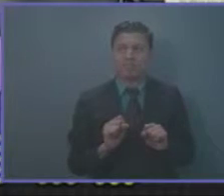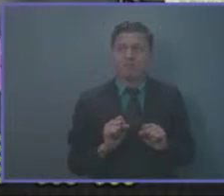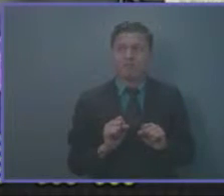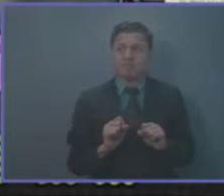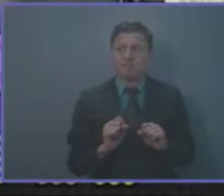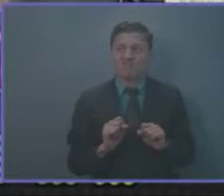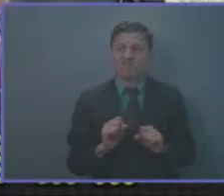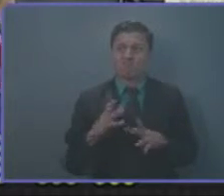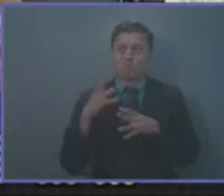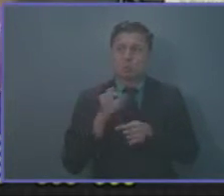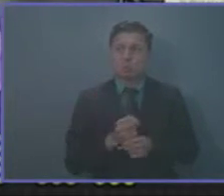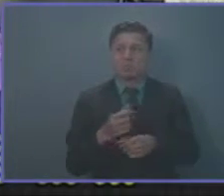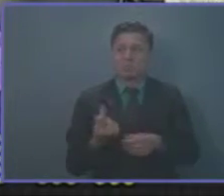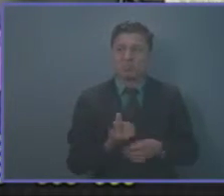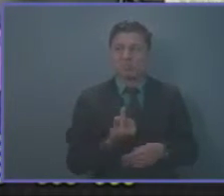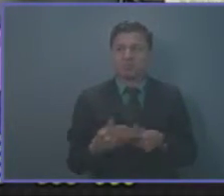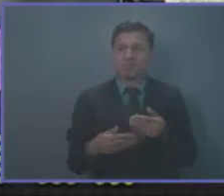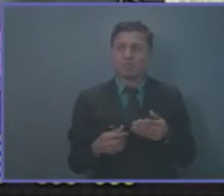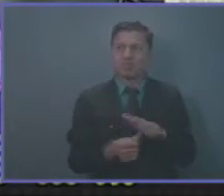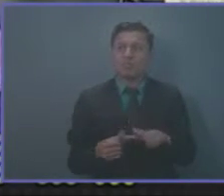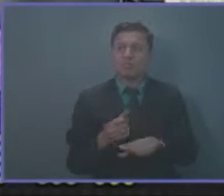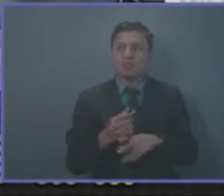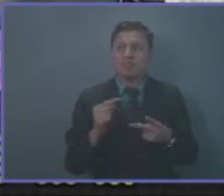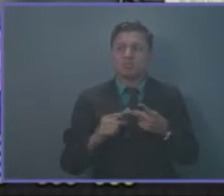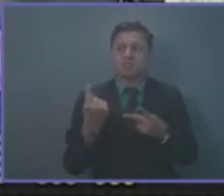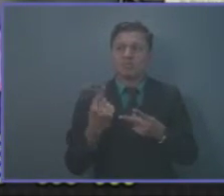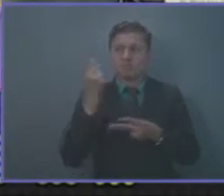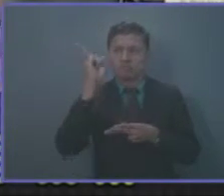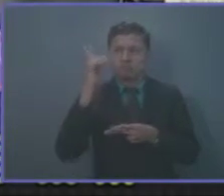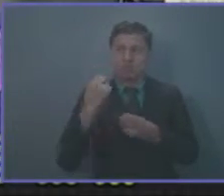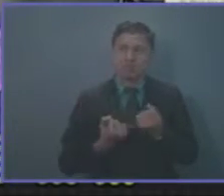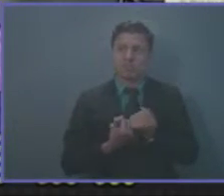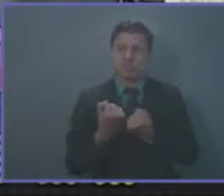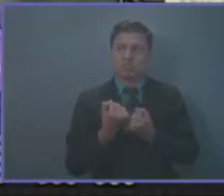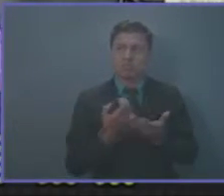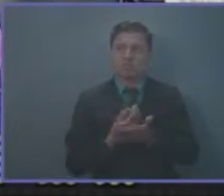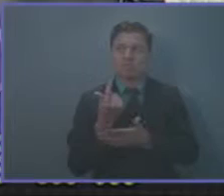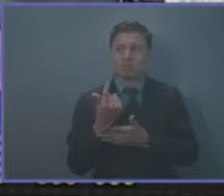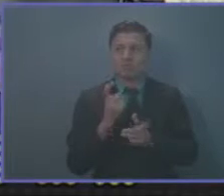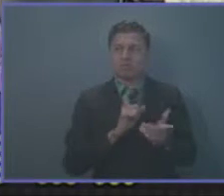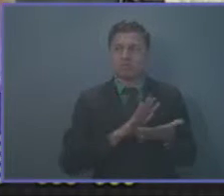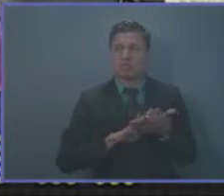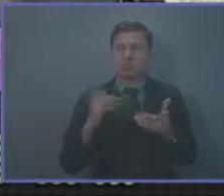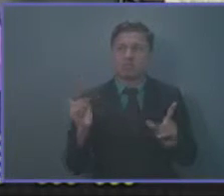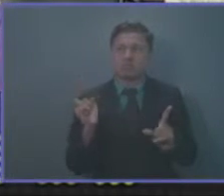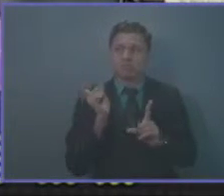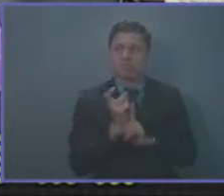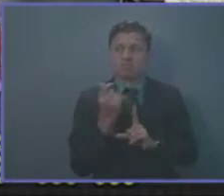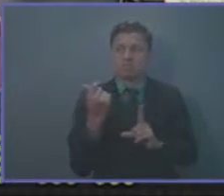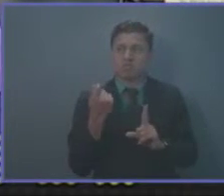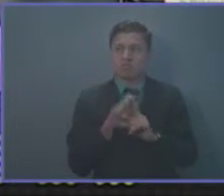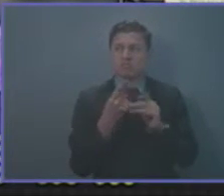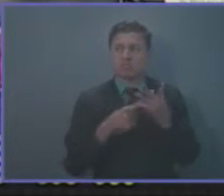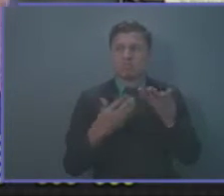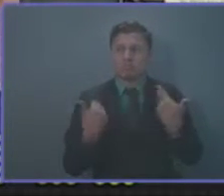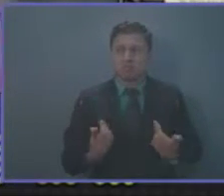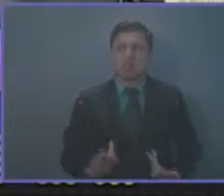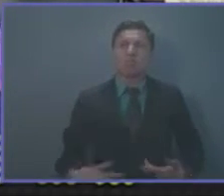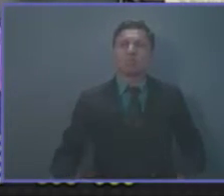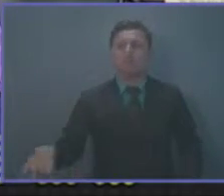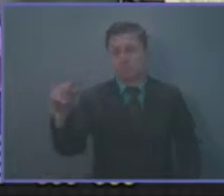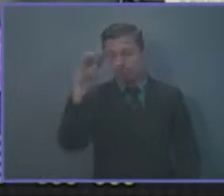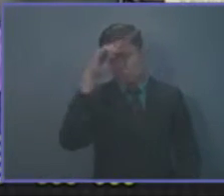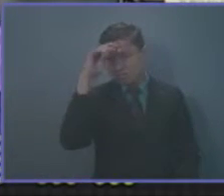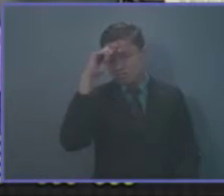personal administrativo y a los docentes el complemento para su escalafón salarial, un derecho laboral con el